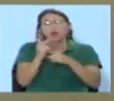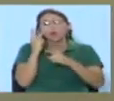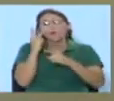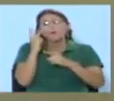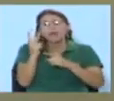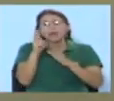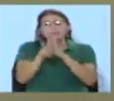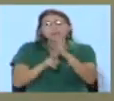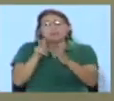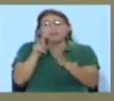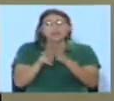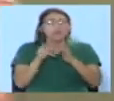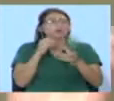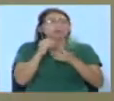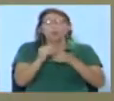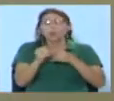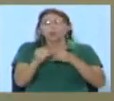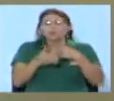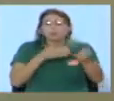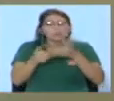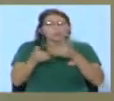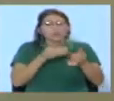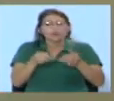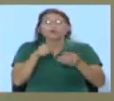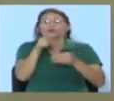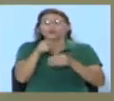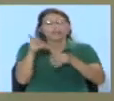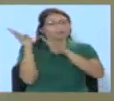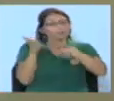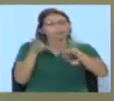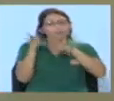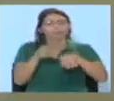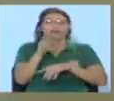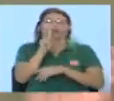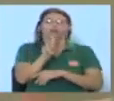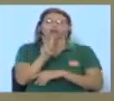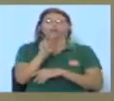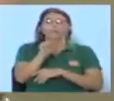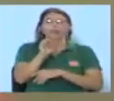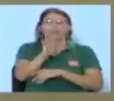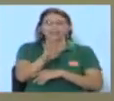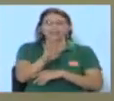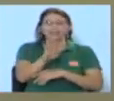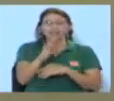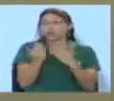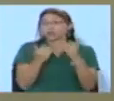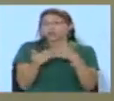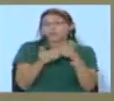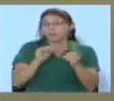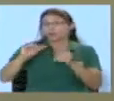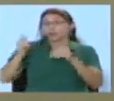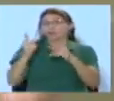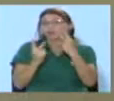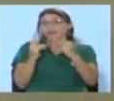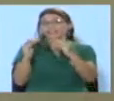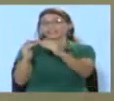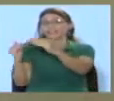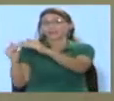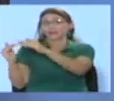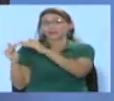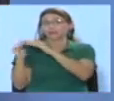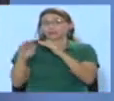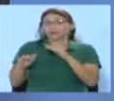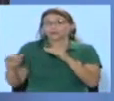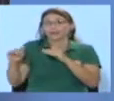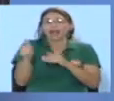esos 2 megas de enlace. Y aunque todos sus vecinos lo hagan, igual estén todos navegando al mismo tiempo, usted va a tener, todos van a tener